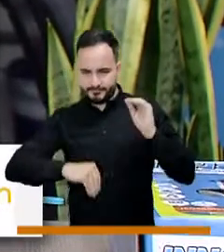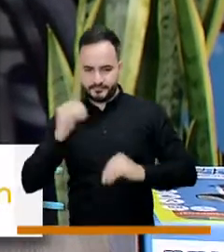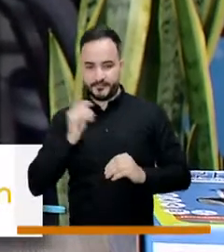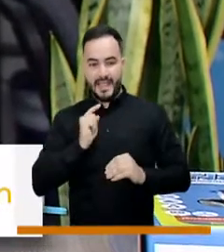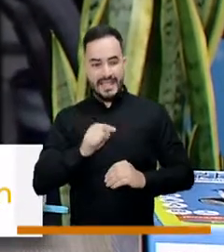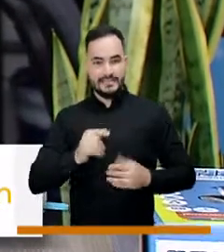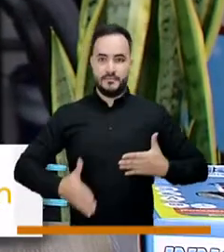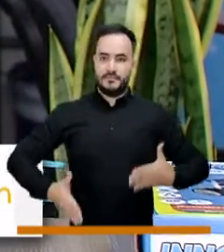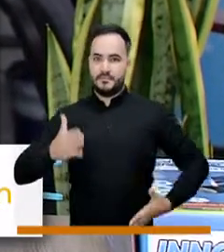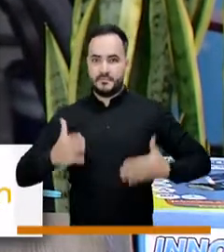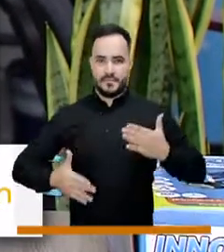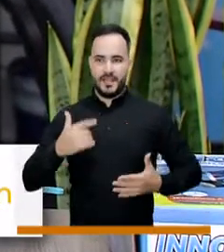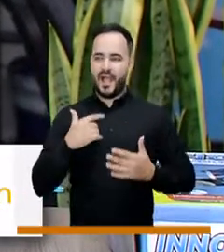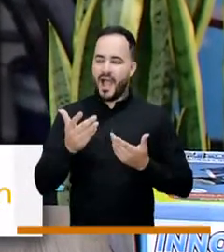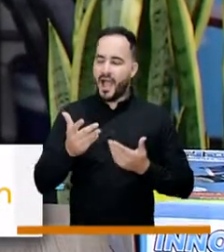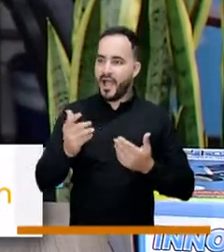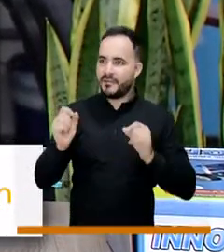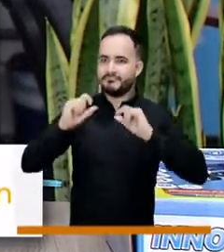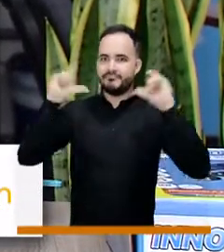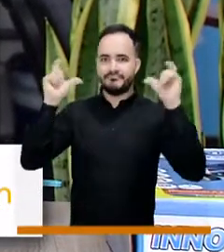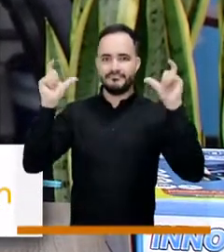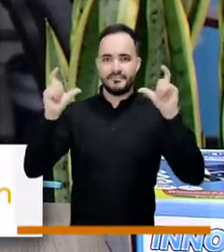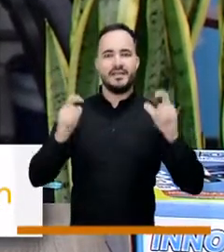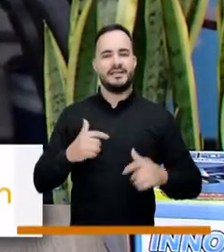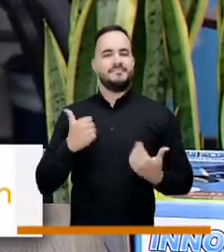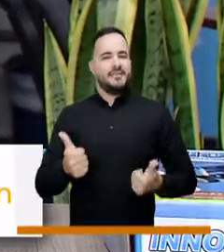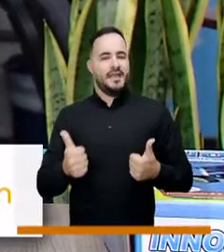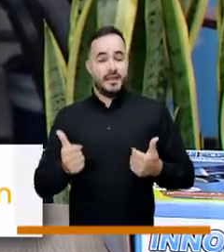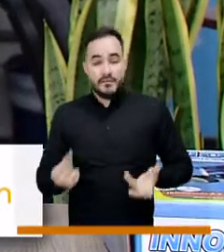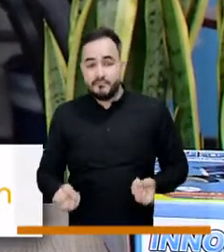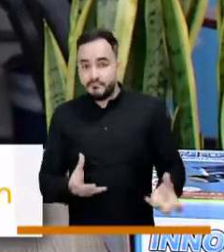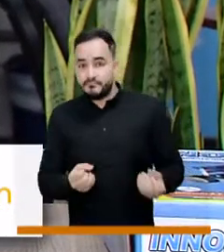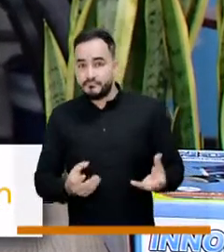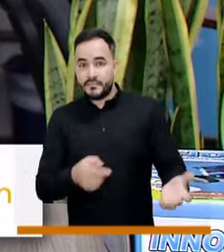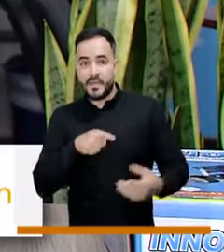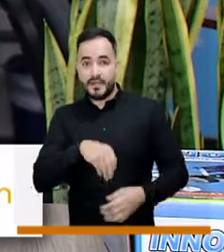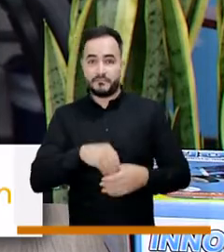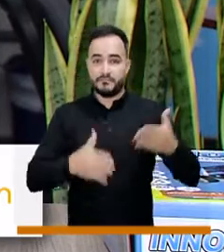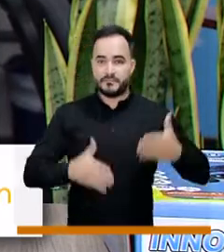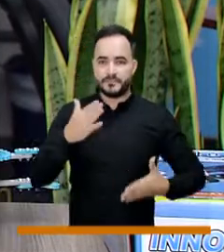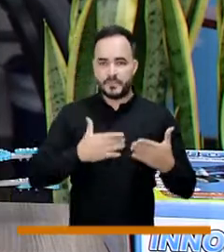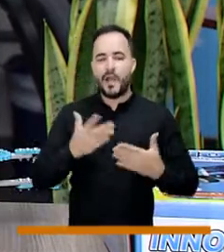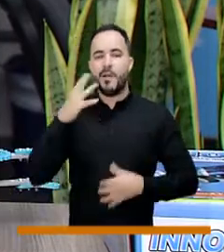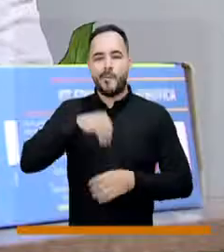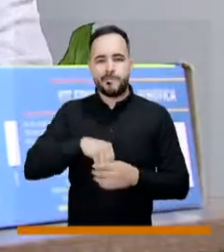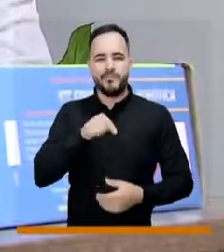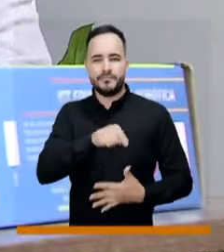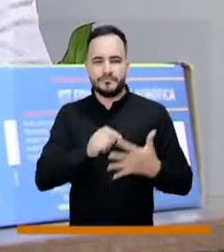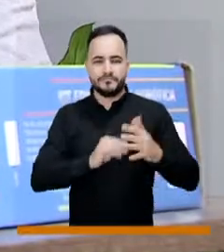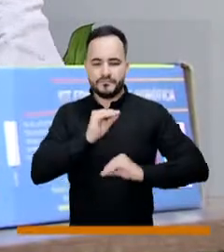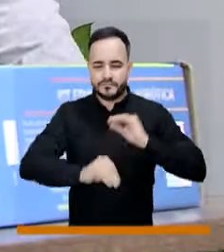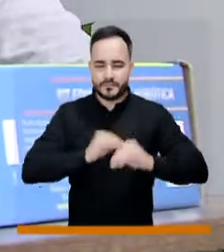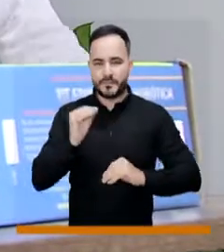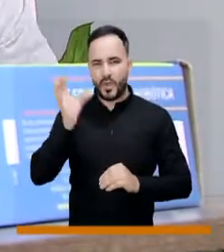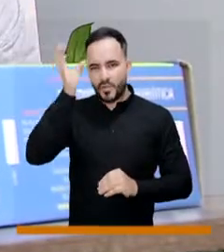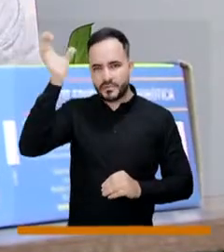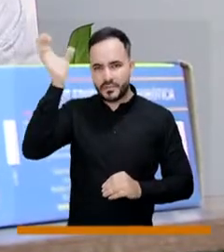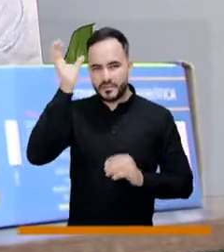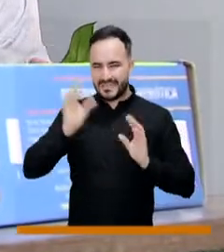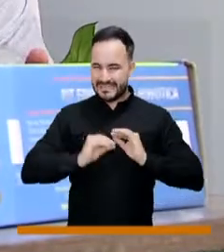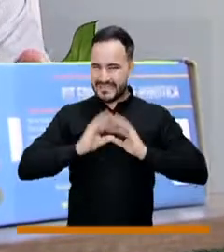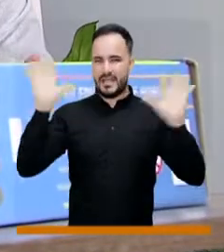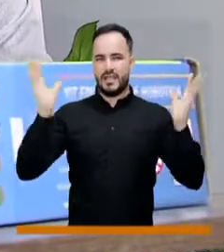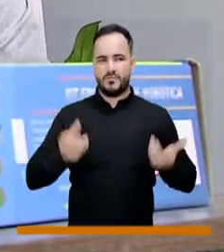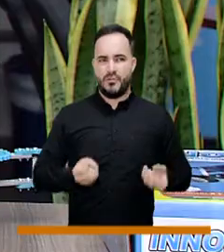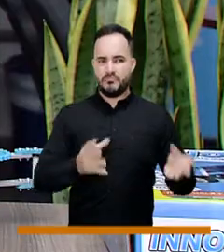permite generar y entender conceptos. Entonces, hemos desarrollado productos